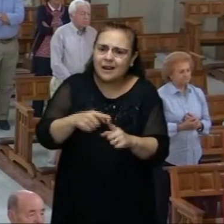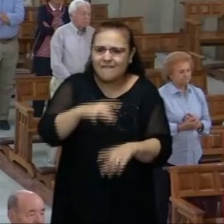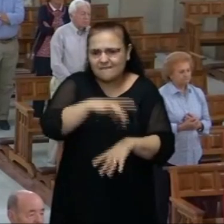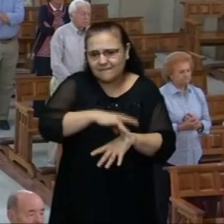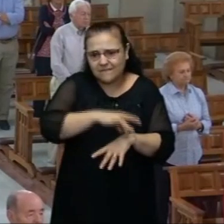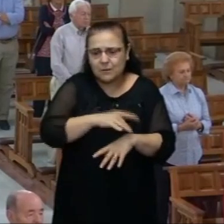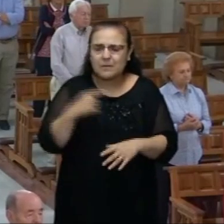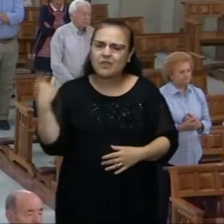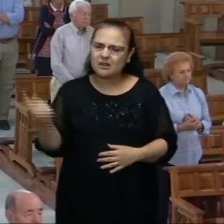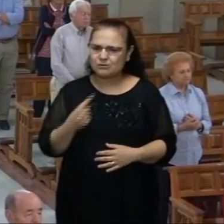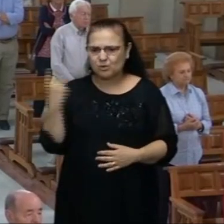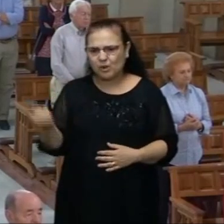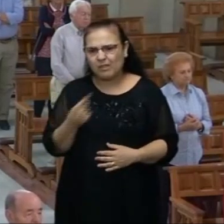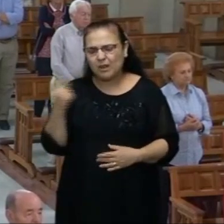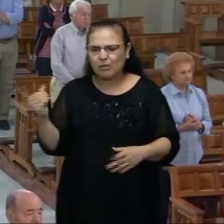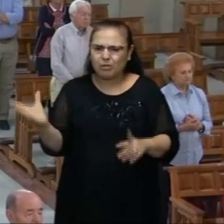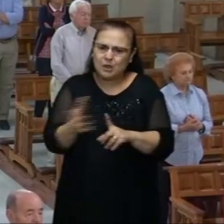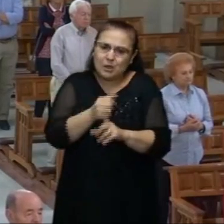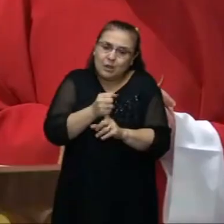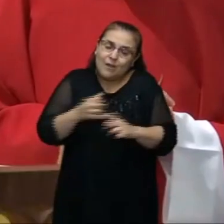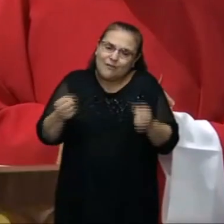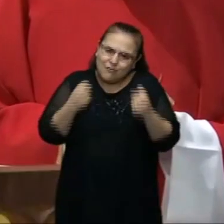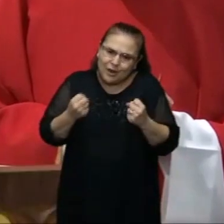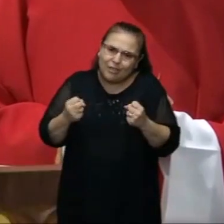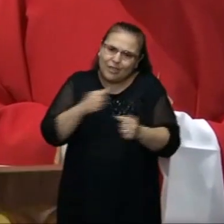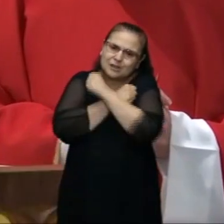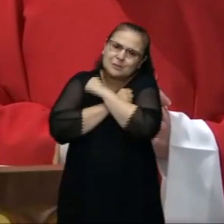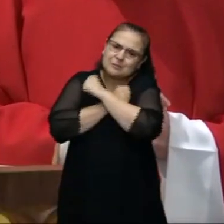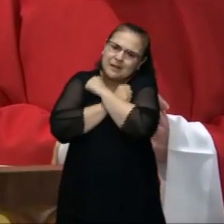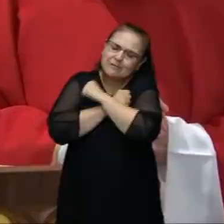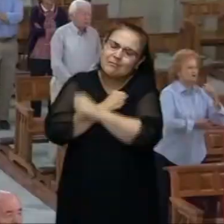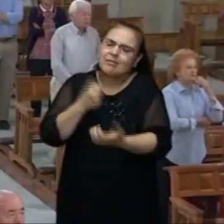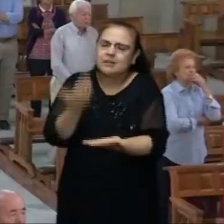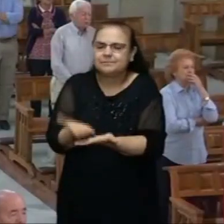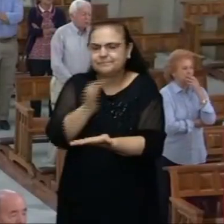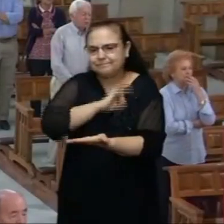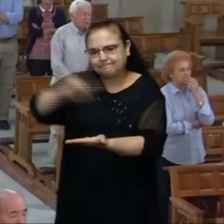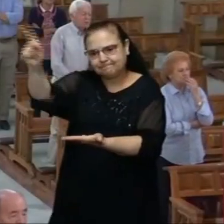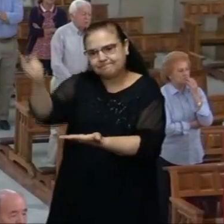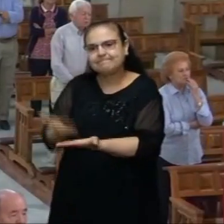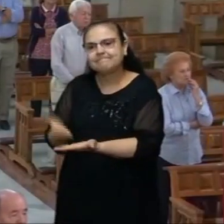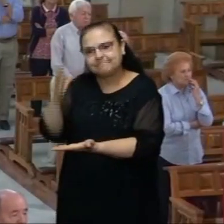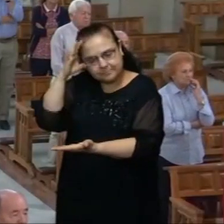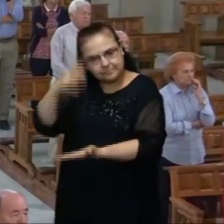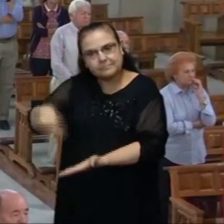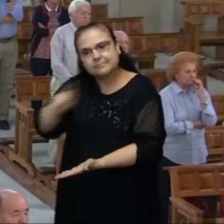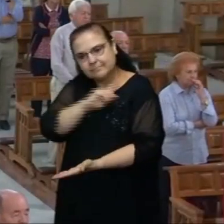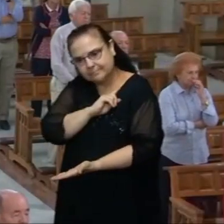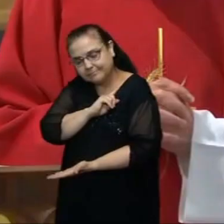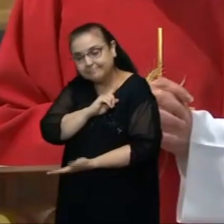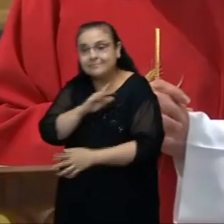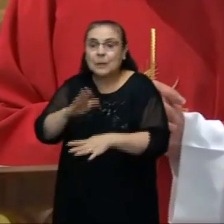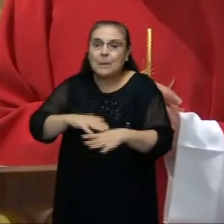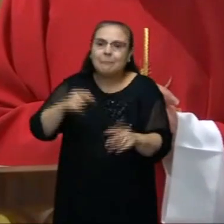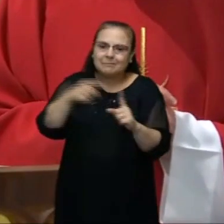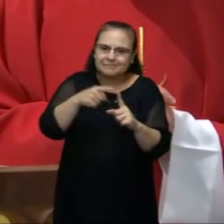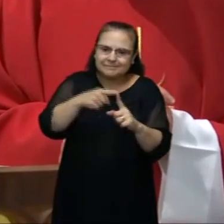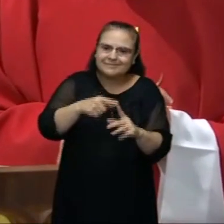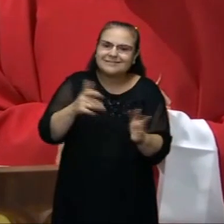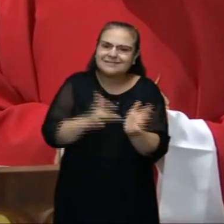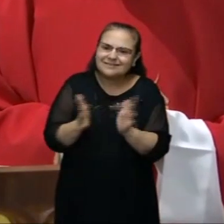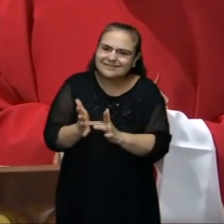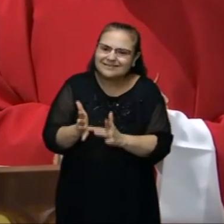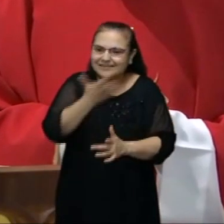o soledad encuentren fuerza y esperanza, roguemos al Señor. Te rogamos, óyenos. Para que Jesucristo